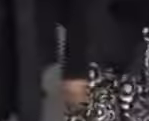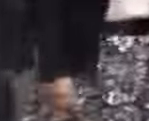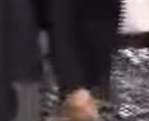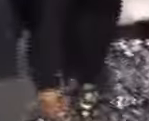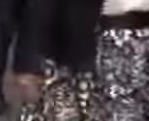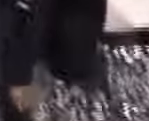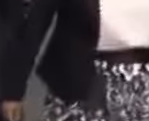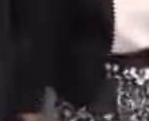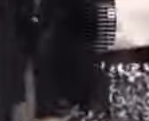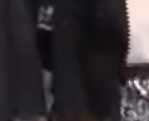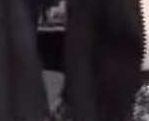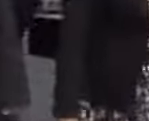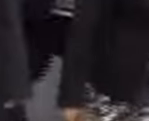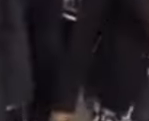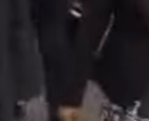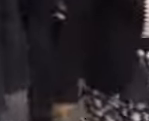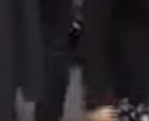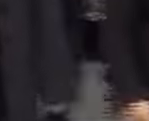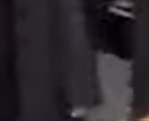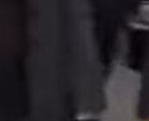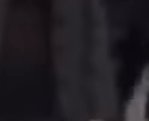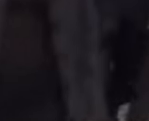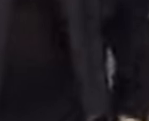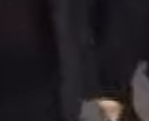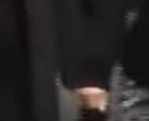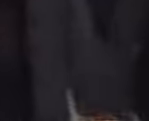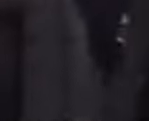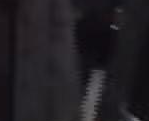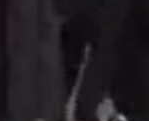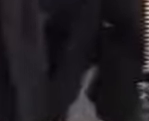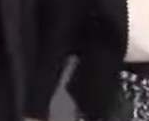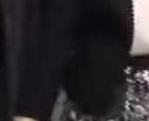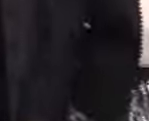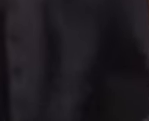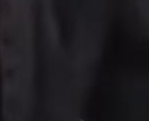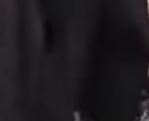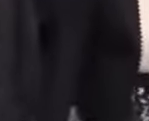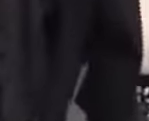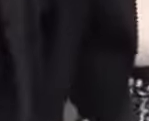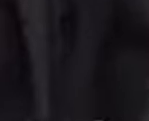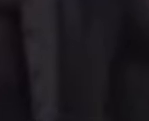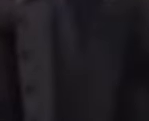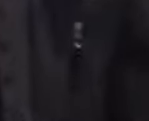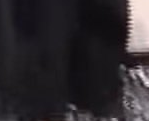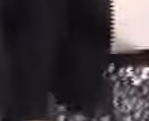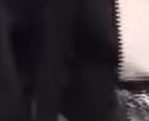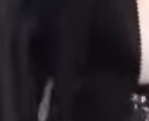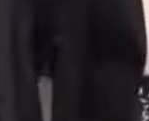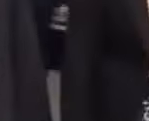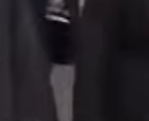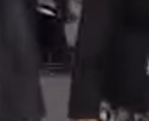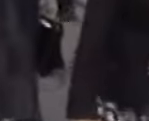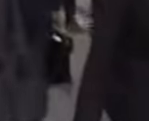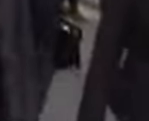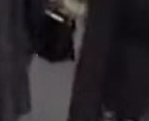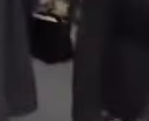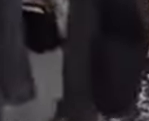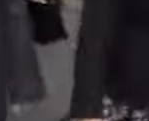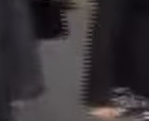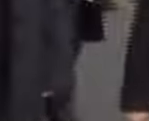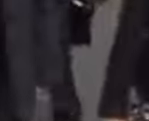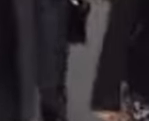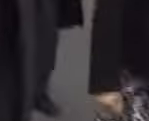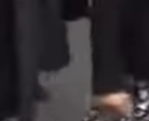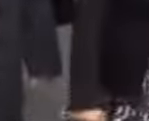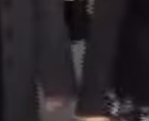por el personal de la UCE, personal de seguridad del Estado, que precisamente está cautelando la seguridad de todos ellos. Sin